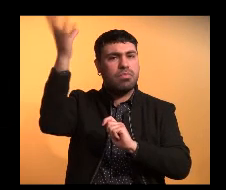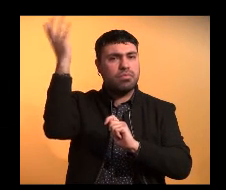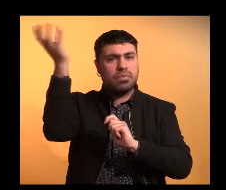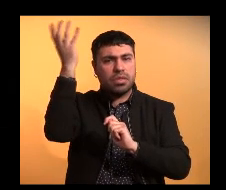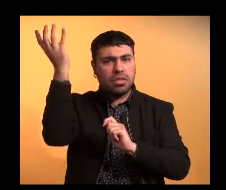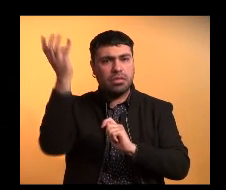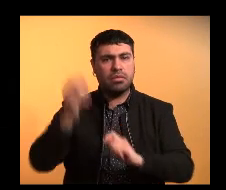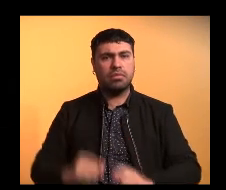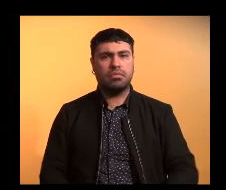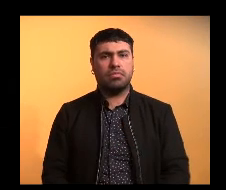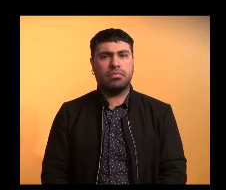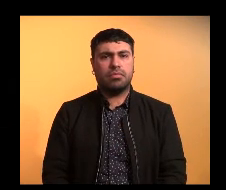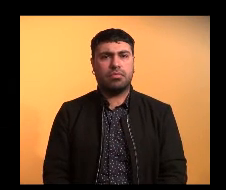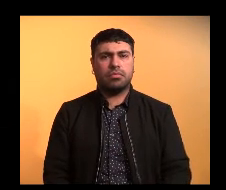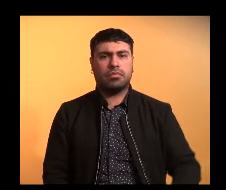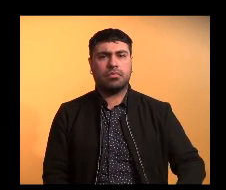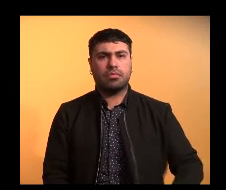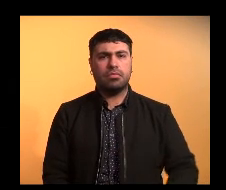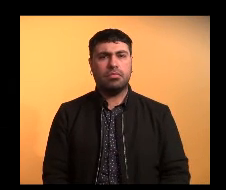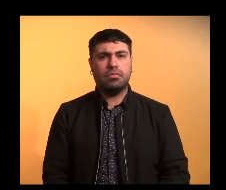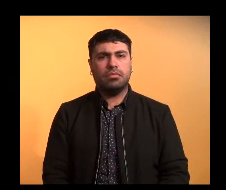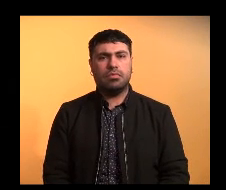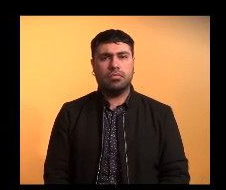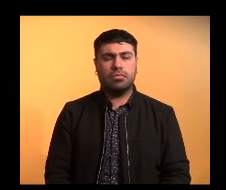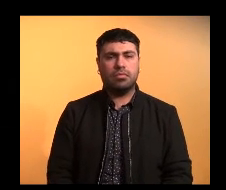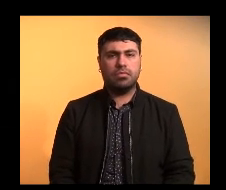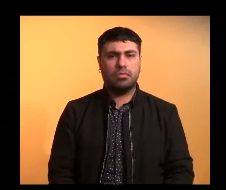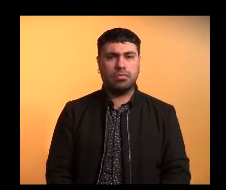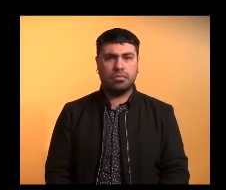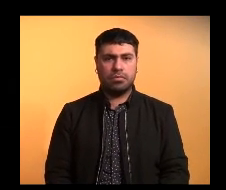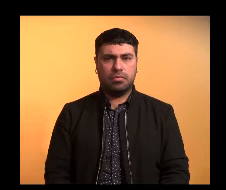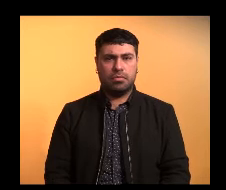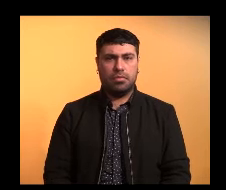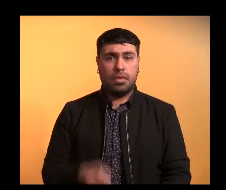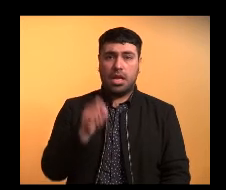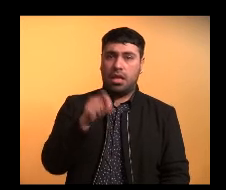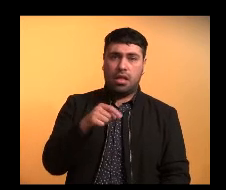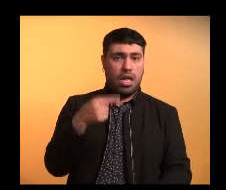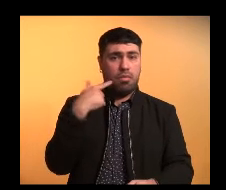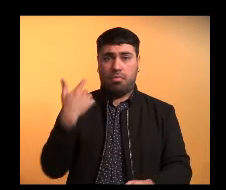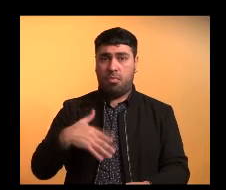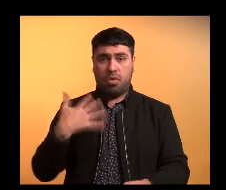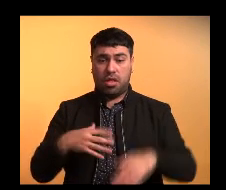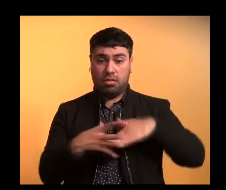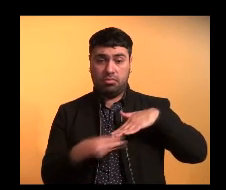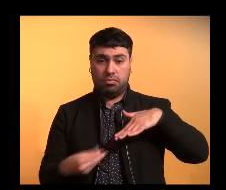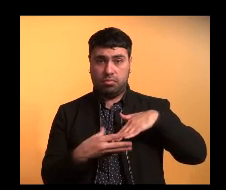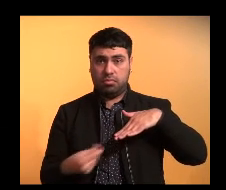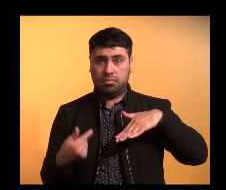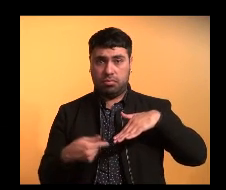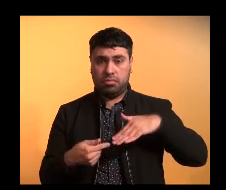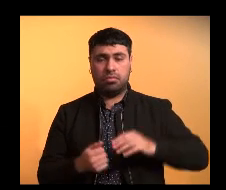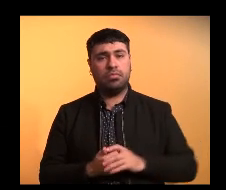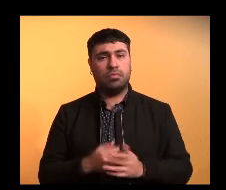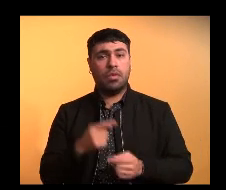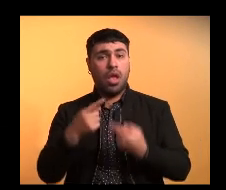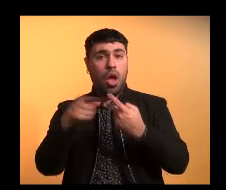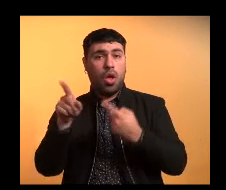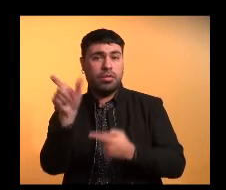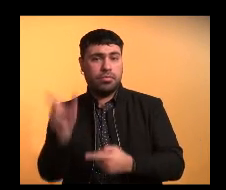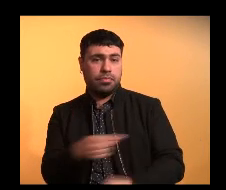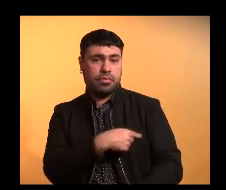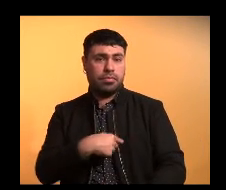Que es como el gran tema con la Antártica en estos minutos. David Torres pregunta si has visto